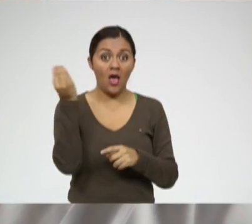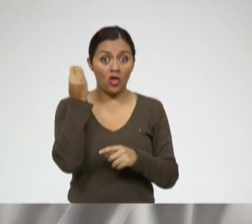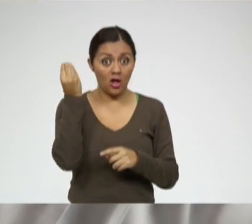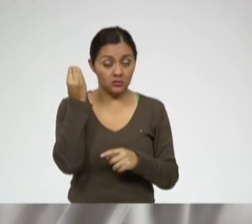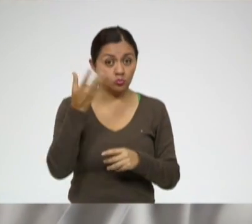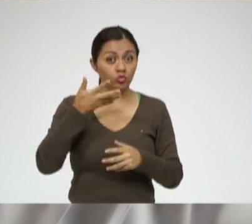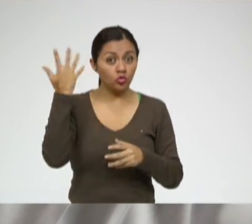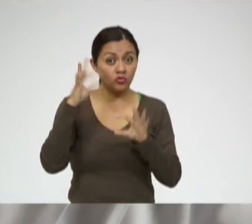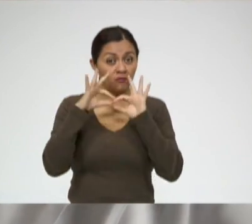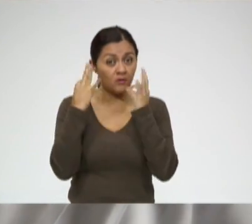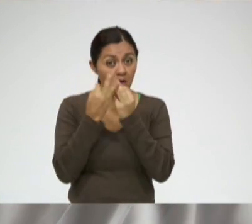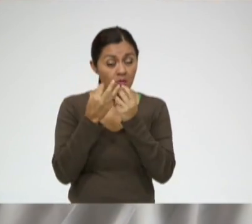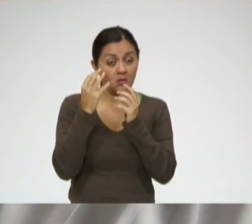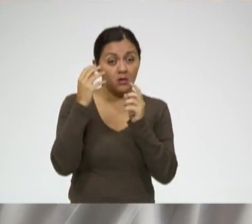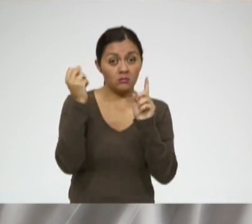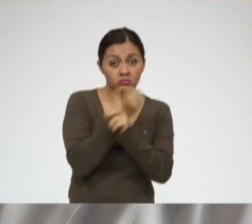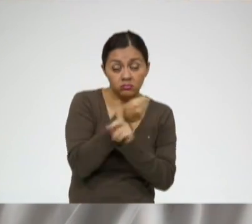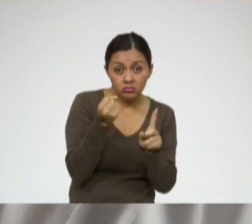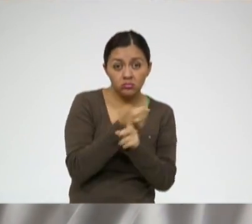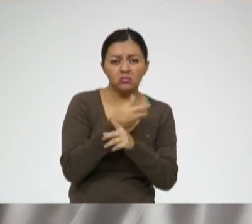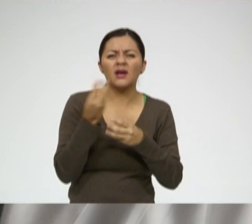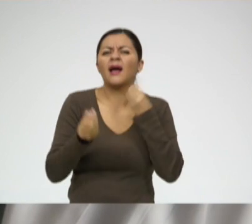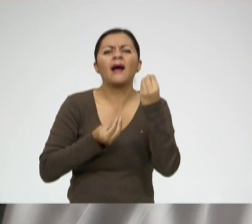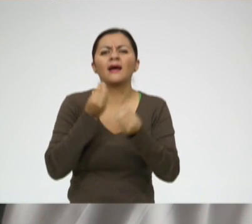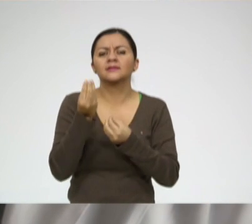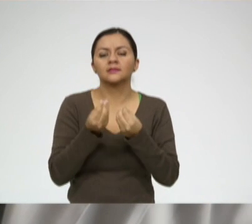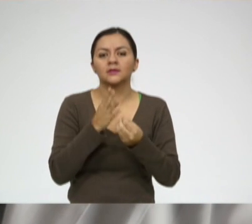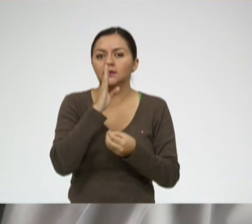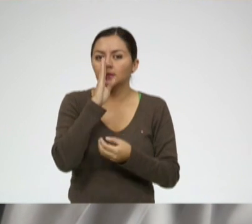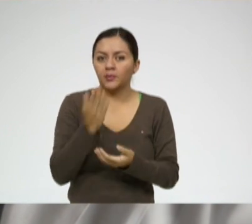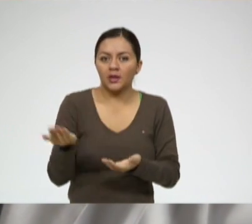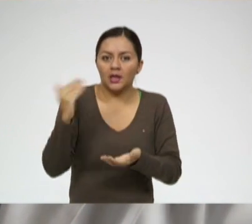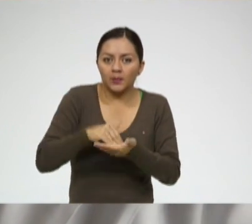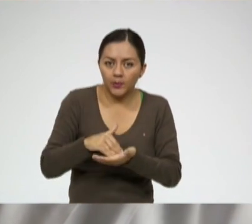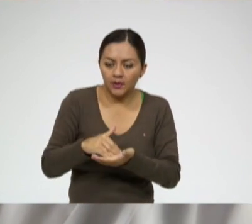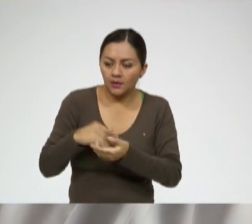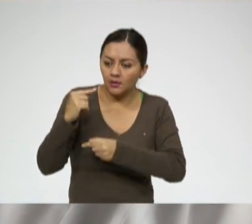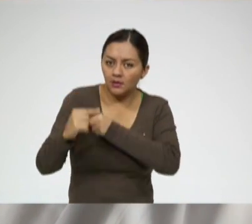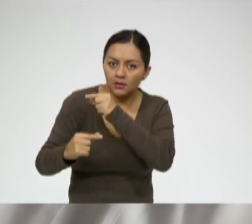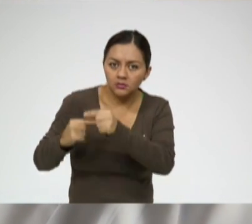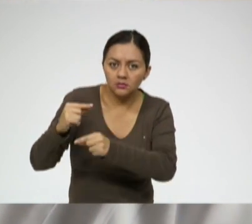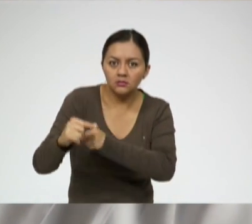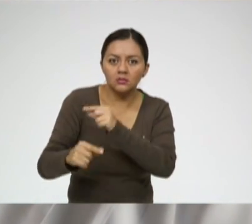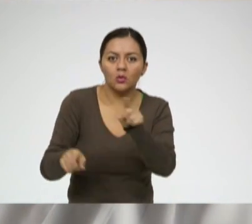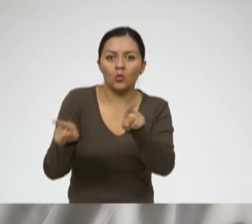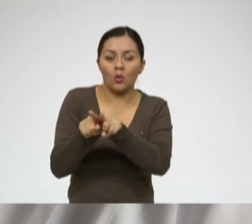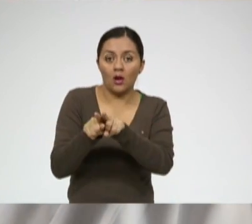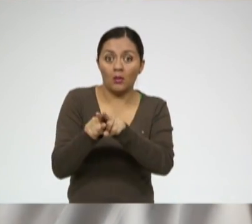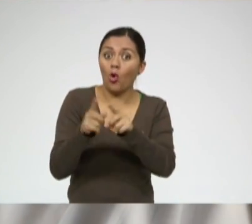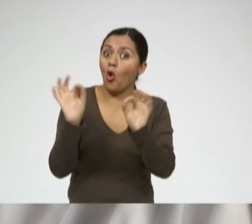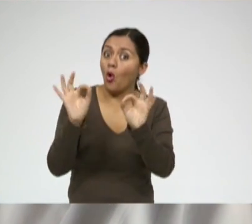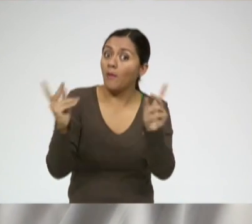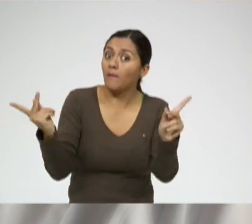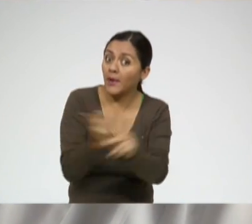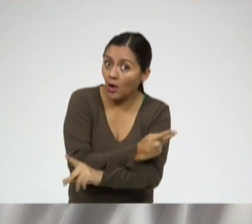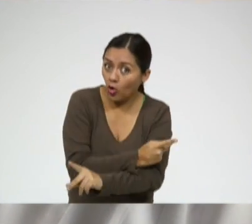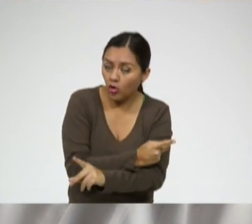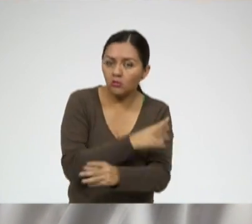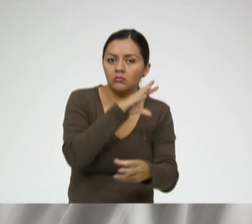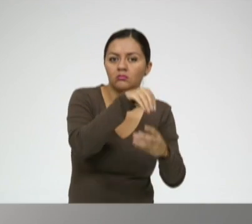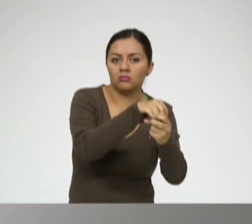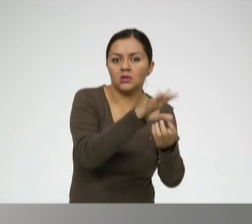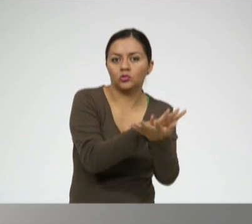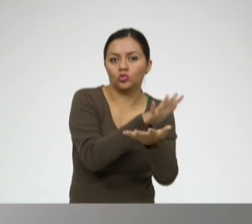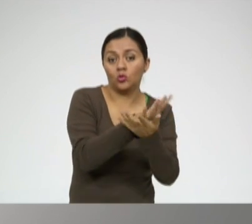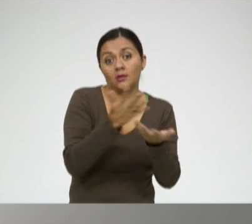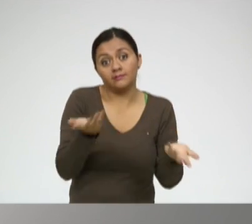en su familia, ¿qué es lo que hacen? Repetir la misma violencia, parecida o peor, en sus centros de